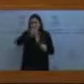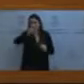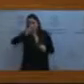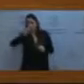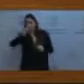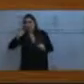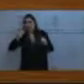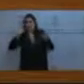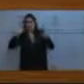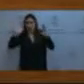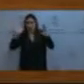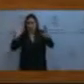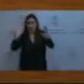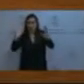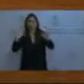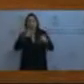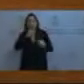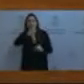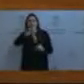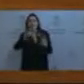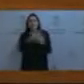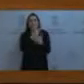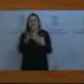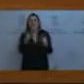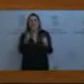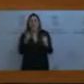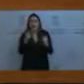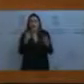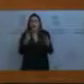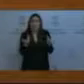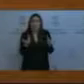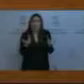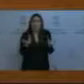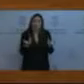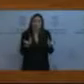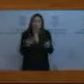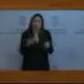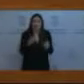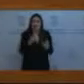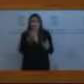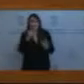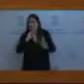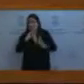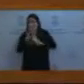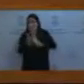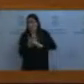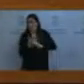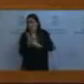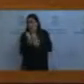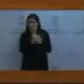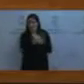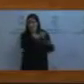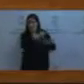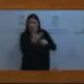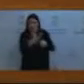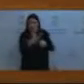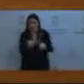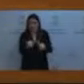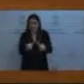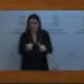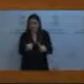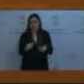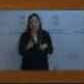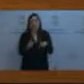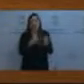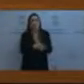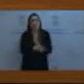2015-2025. Estamos en 2017, llegando con un poco de optimismo a mediados y no tenemos ni un borrador. Es decir, se